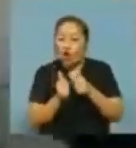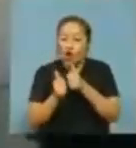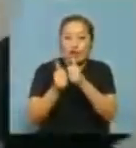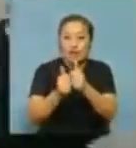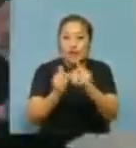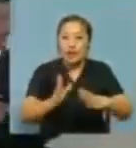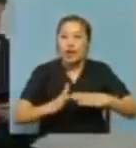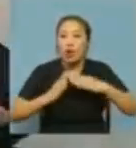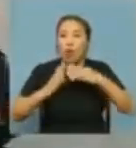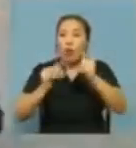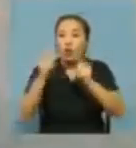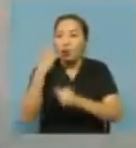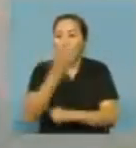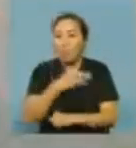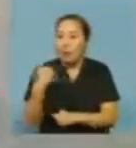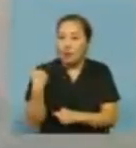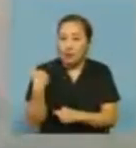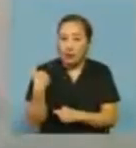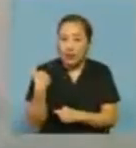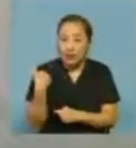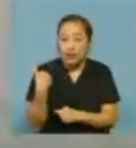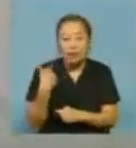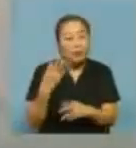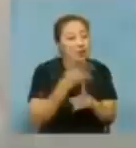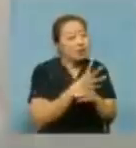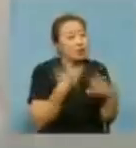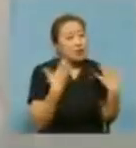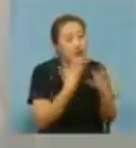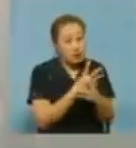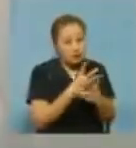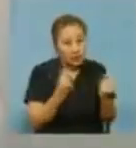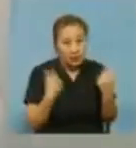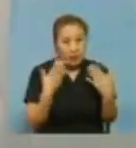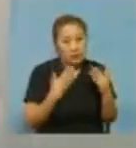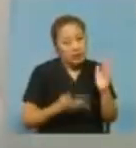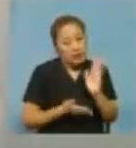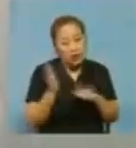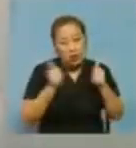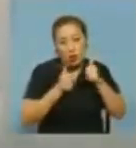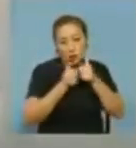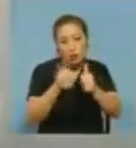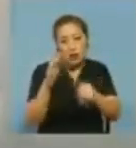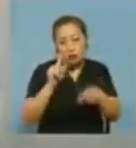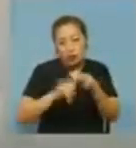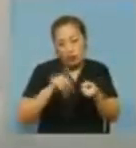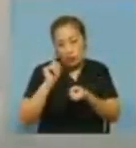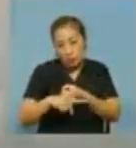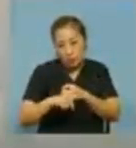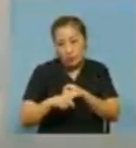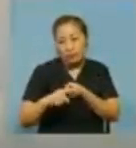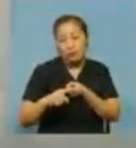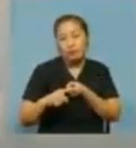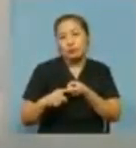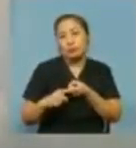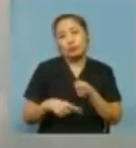y contener. Para ya terminar con esto, para que vos vayas a acompañar a tu mujer.